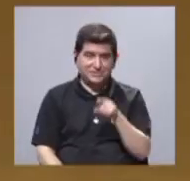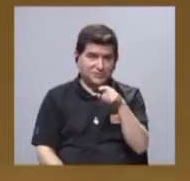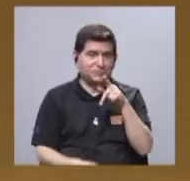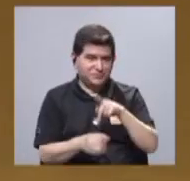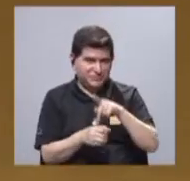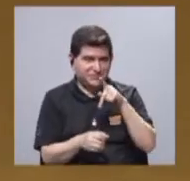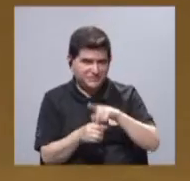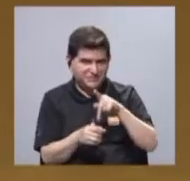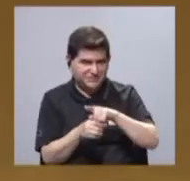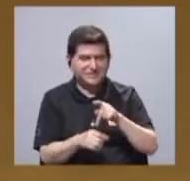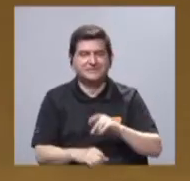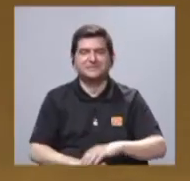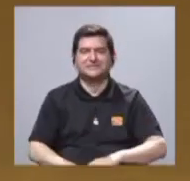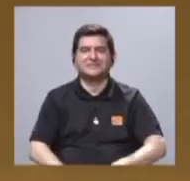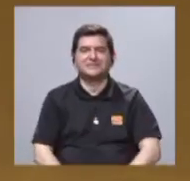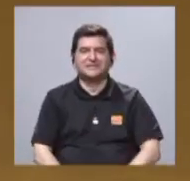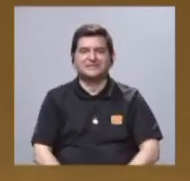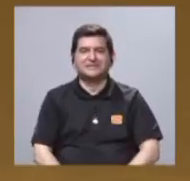mucho